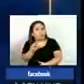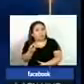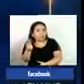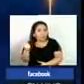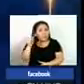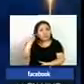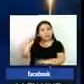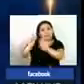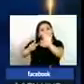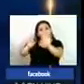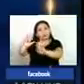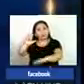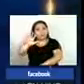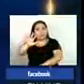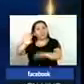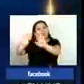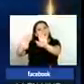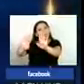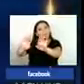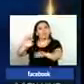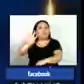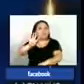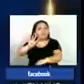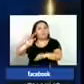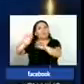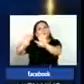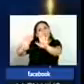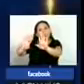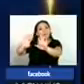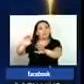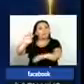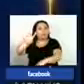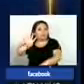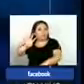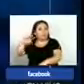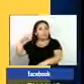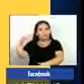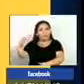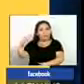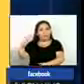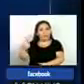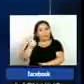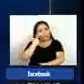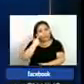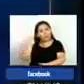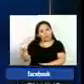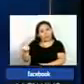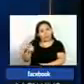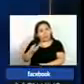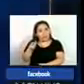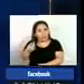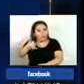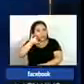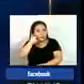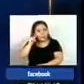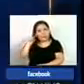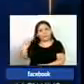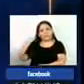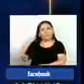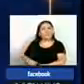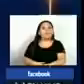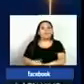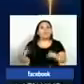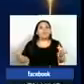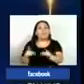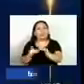telefónico 7859 4940. Ahí lo estábamos viendo en pantalla. También